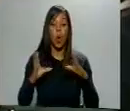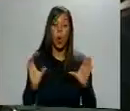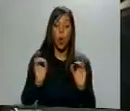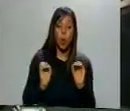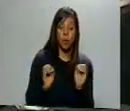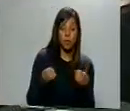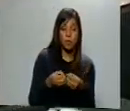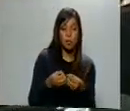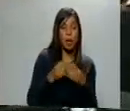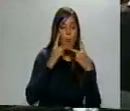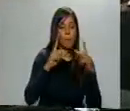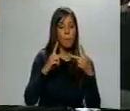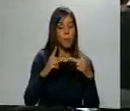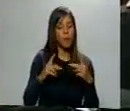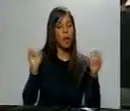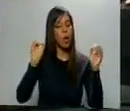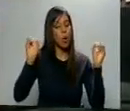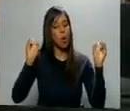y Manifestaciones.